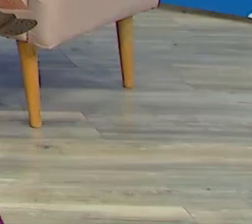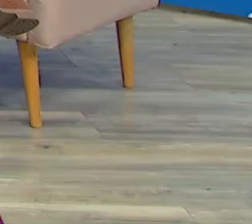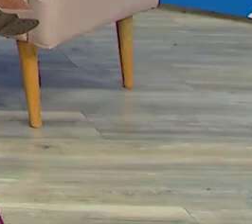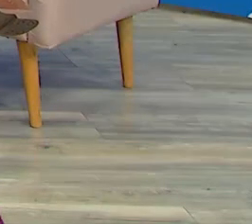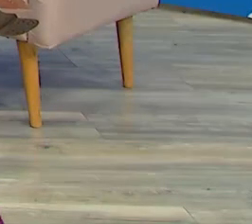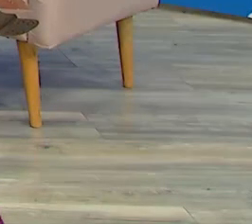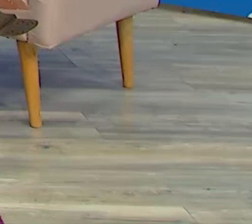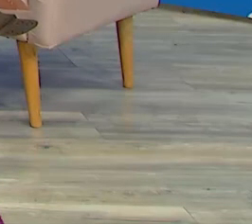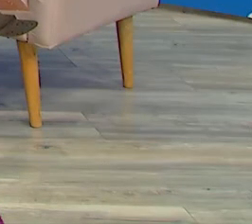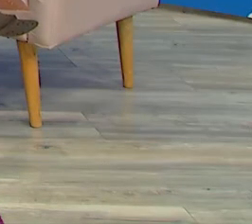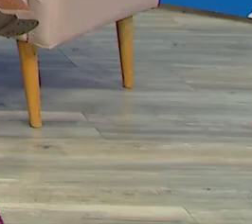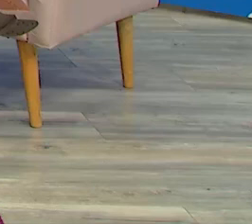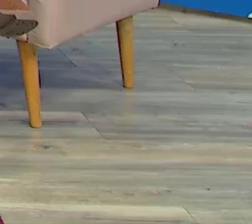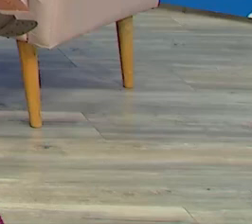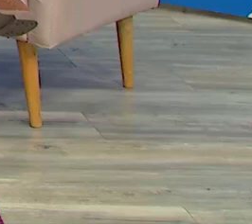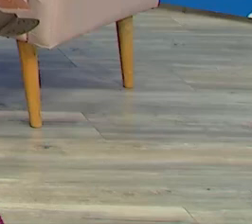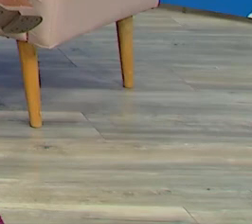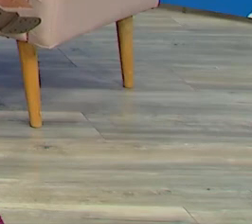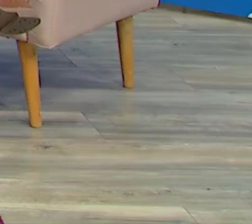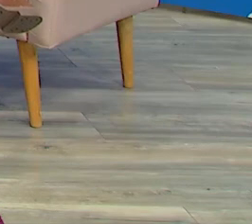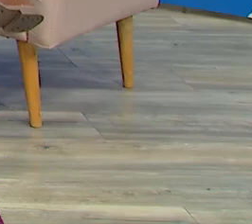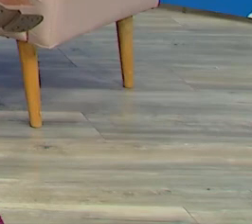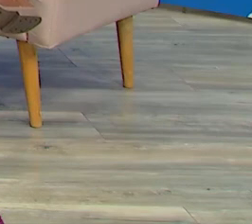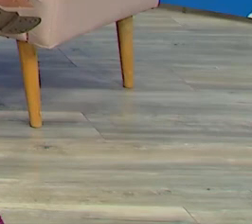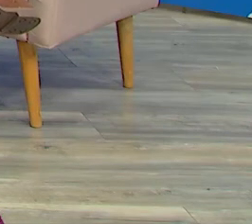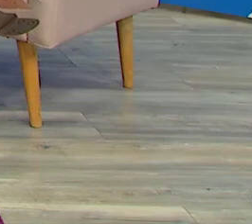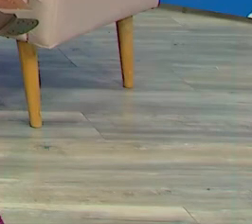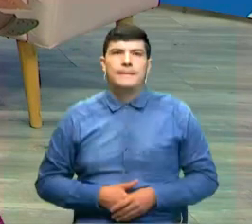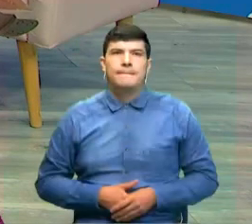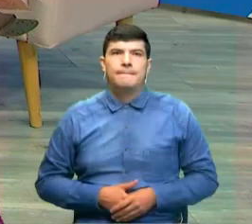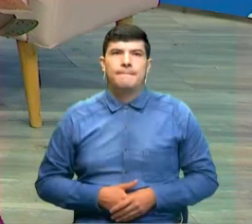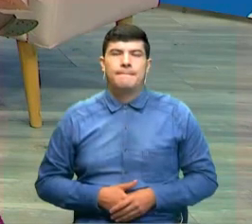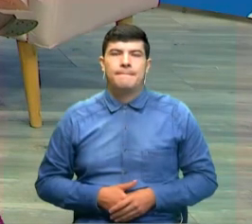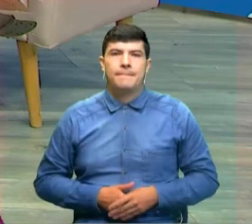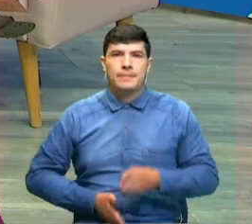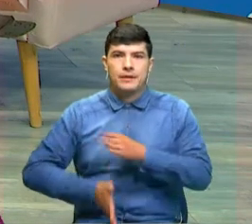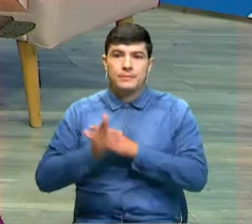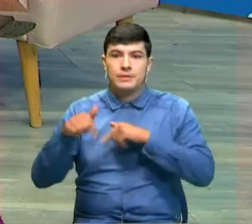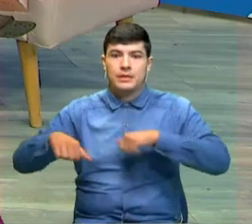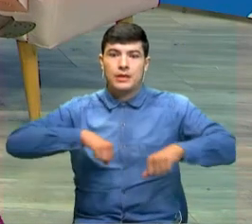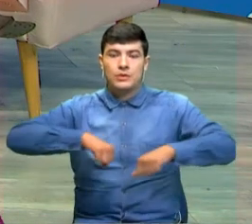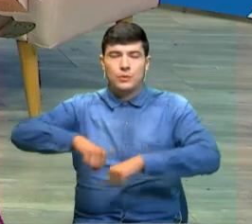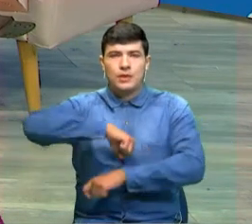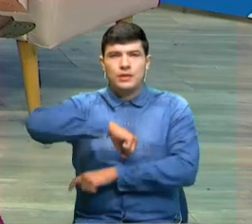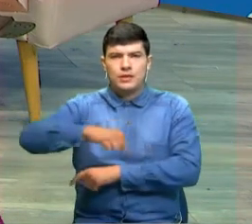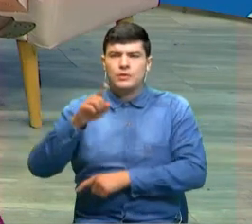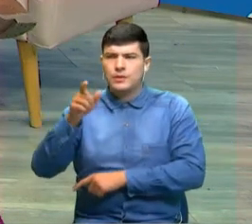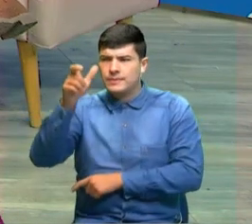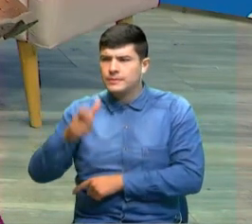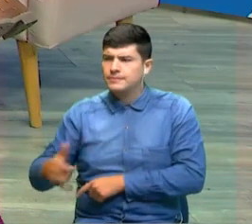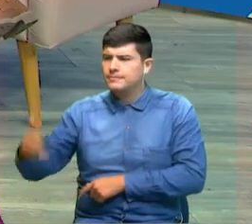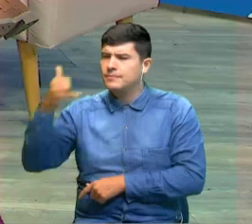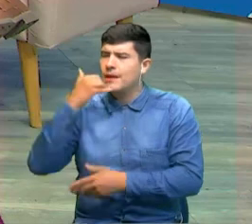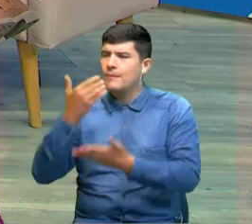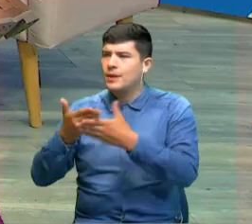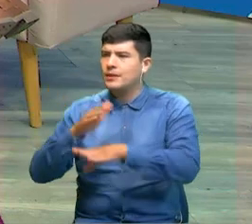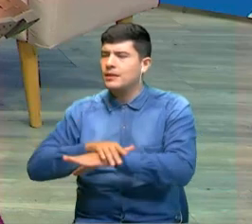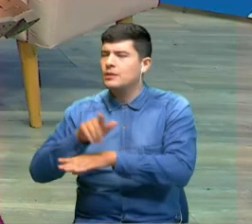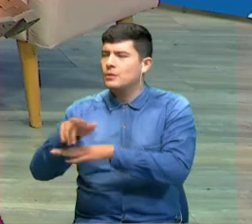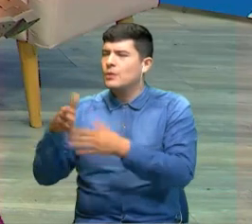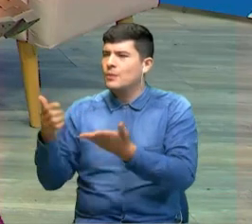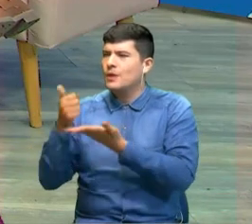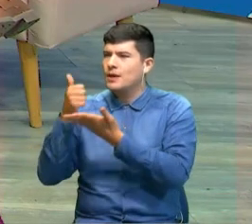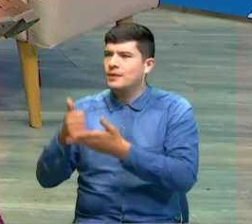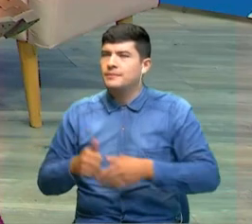Continuamos en Actúe en Derecho. Para finalizar, vamos a atender una llamada más que tenemos en línea. Muy buenas tardes, ¿cómo le podemos ayudar? Buenas